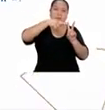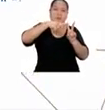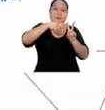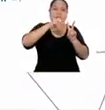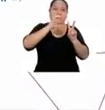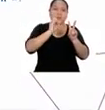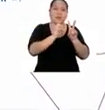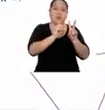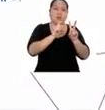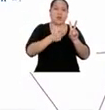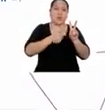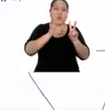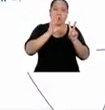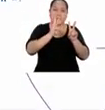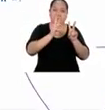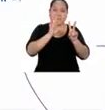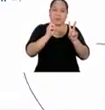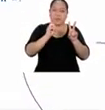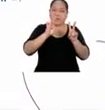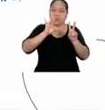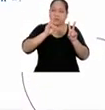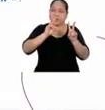de